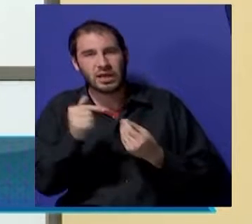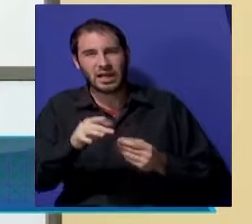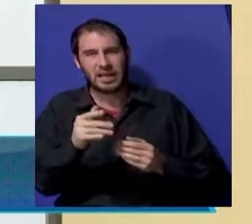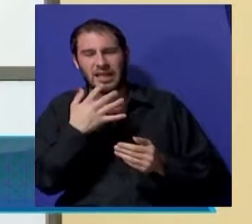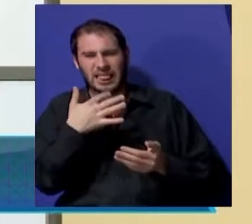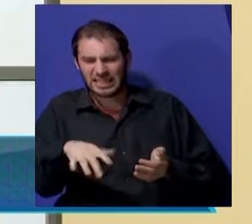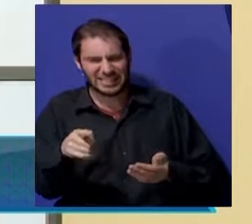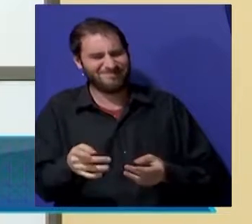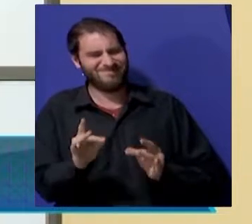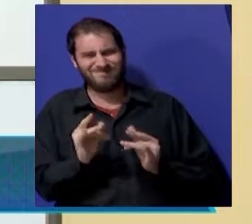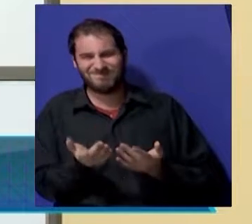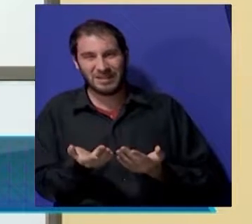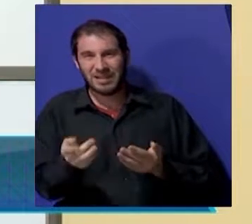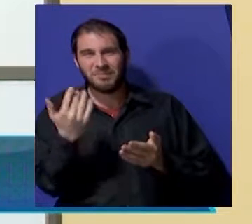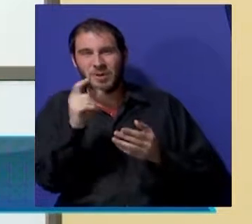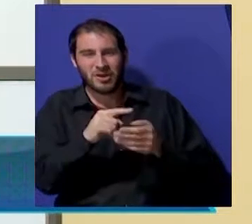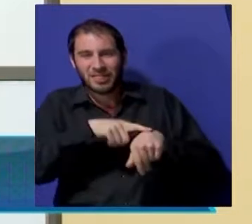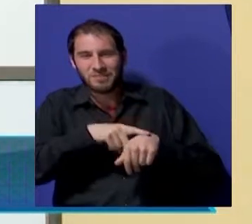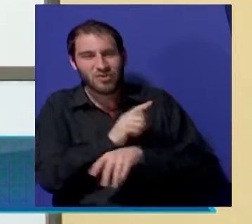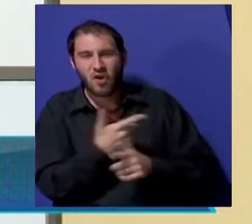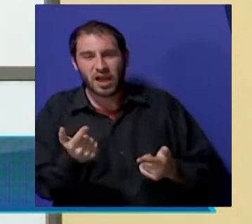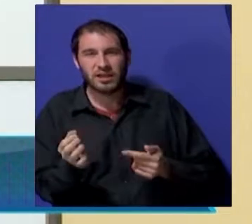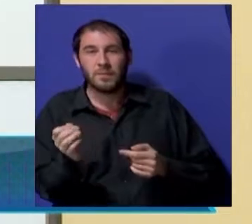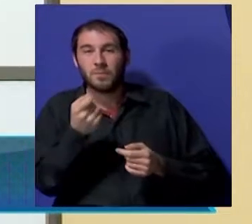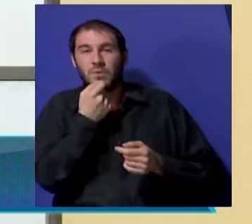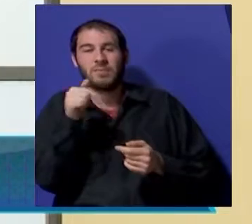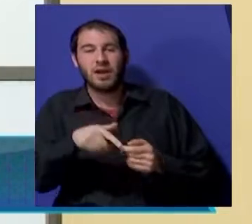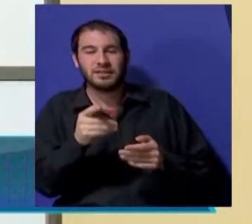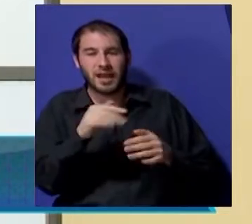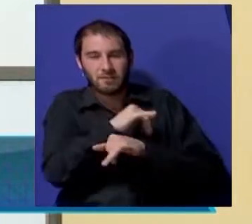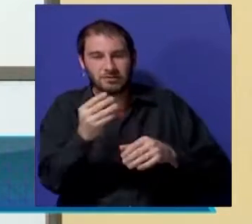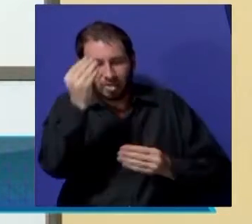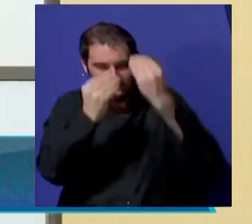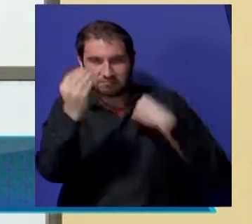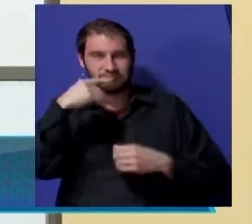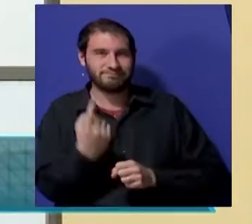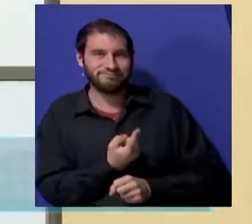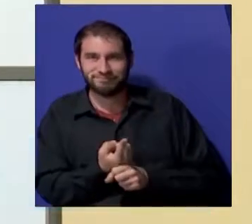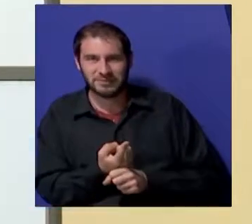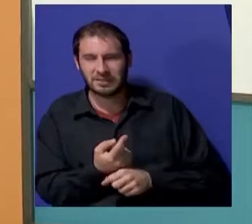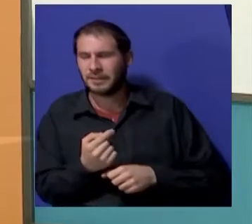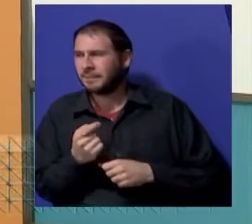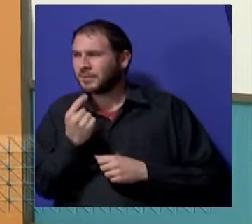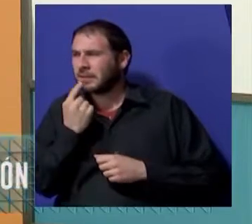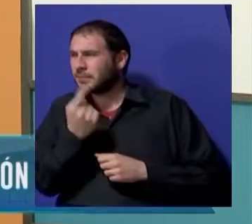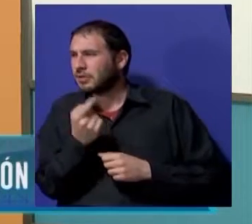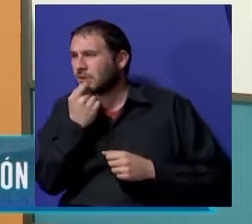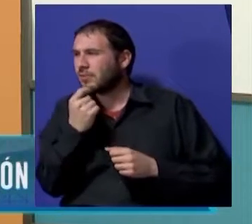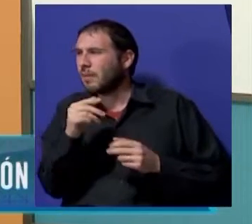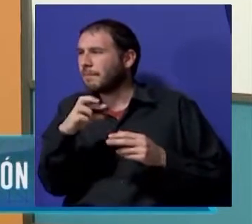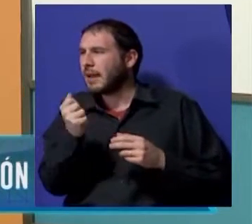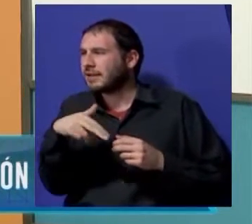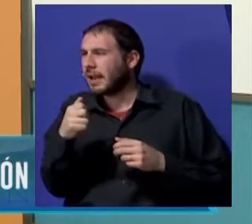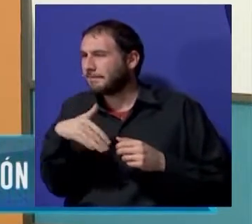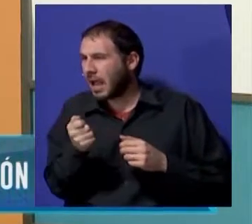cuesta acceder y no tienen el tiempo suficiente como para poder procesar tanta información. Claro. ¿Vos crees que la situación que se dio con los Panama